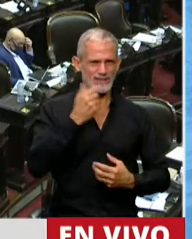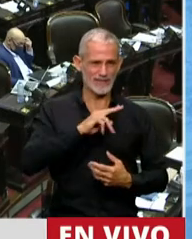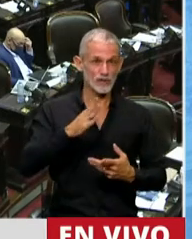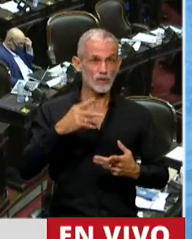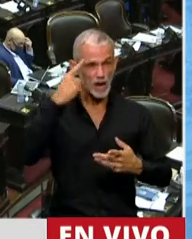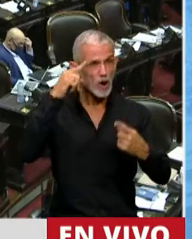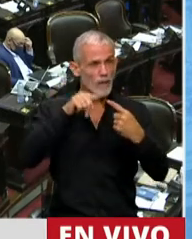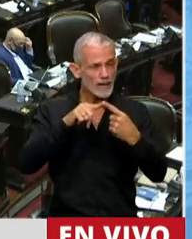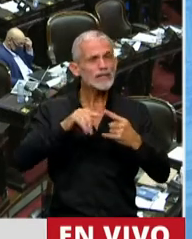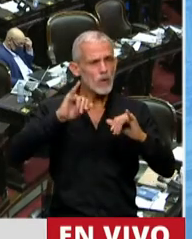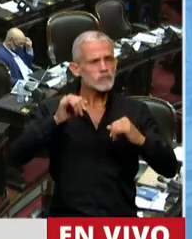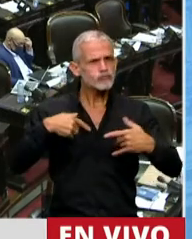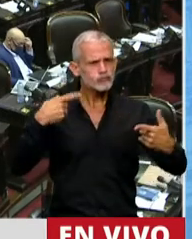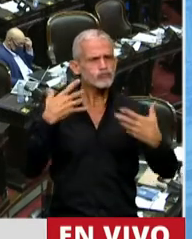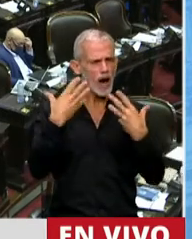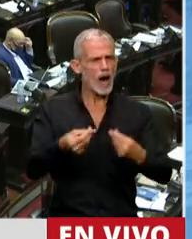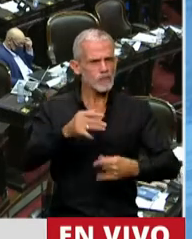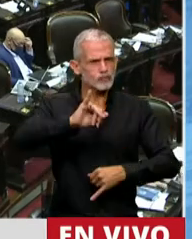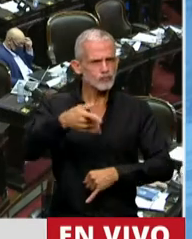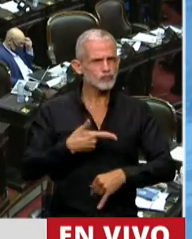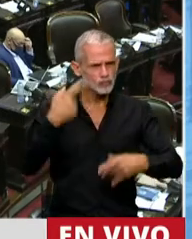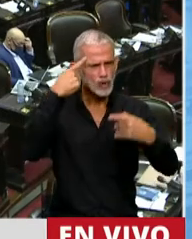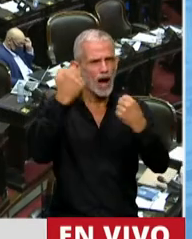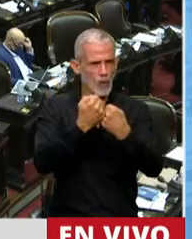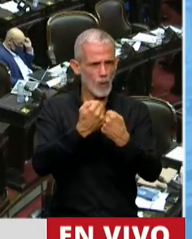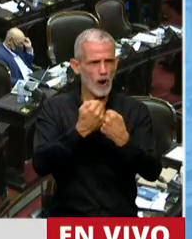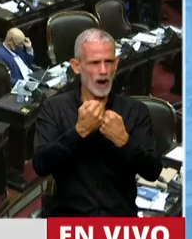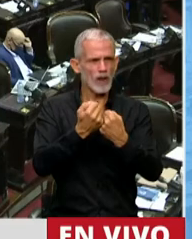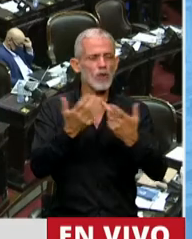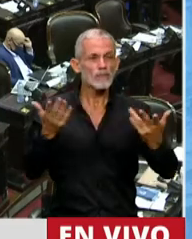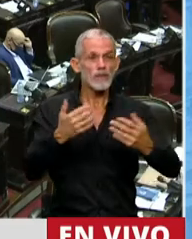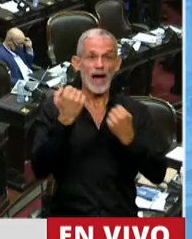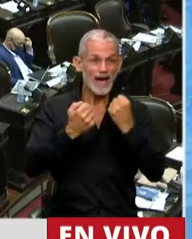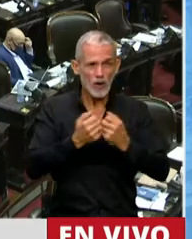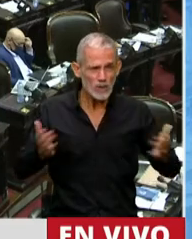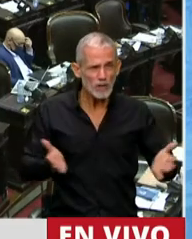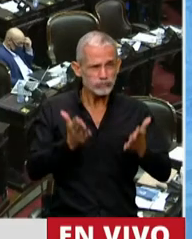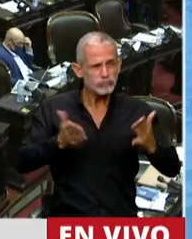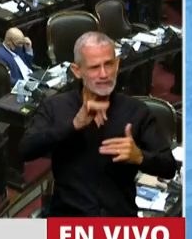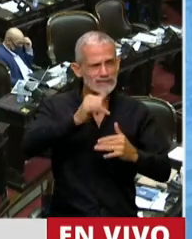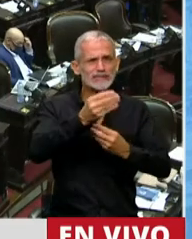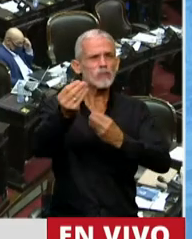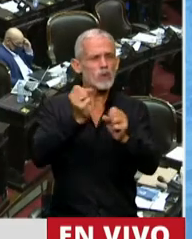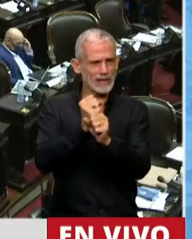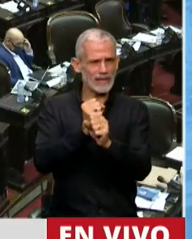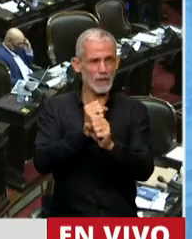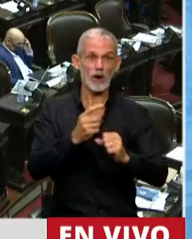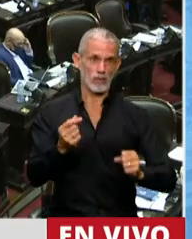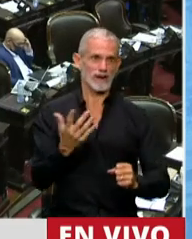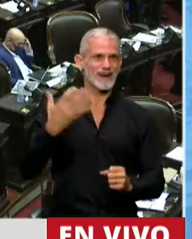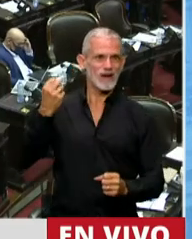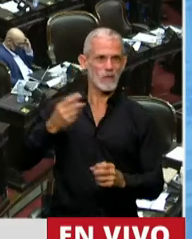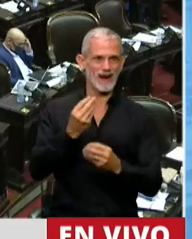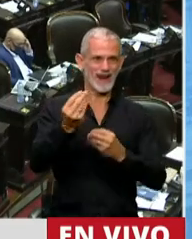acompañamos la intención del gobierno de incentivar la construcción para reactivar la economía y generar miles de puestos de trabajo para recuperar